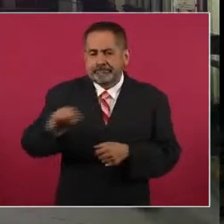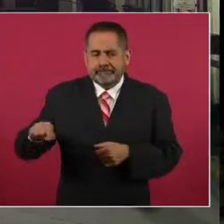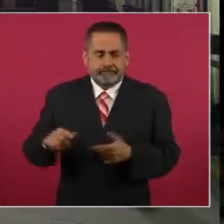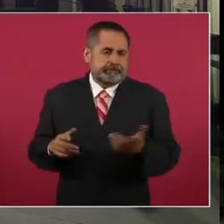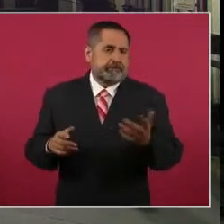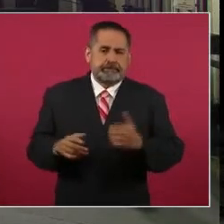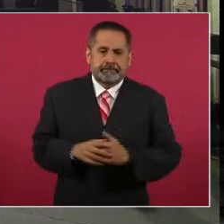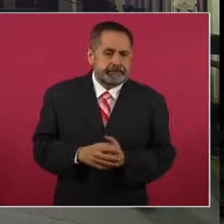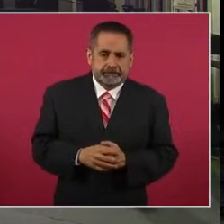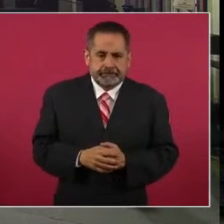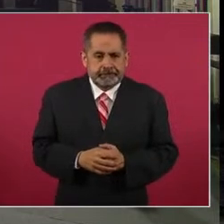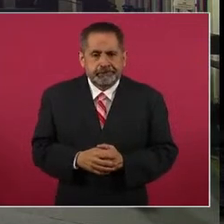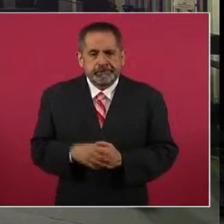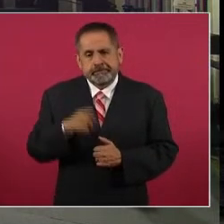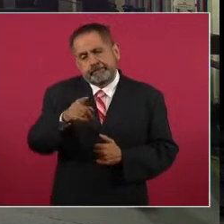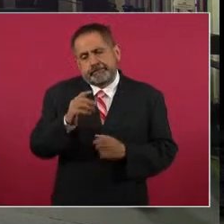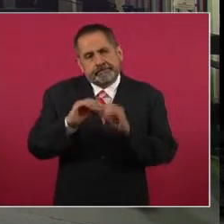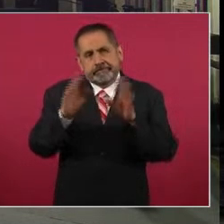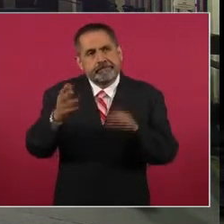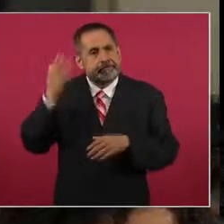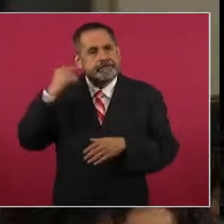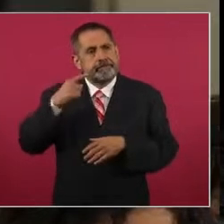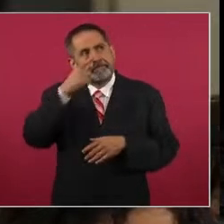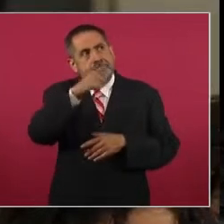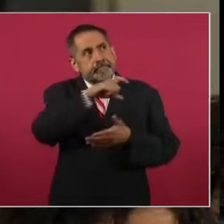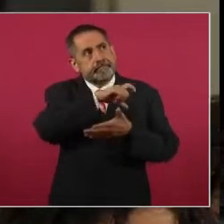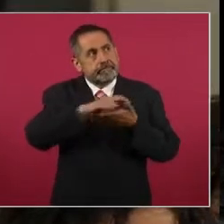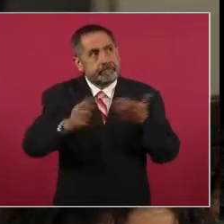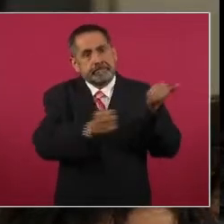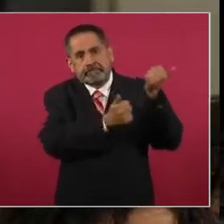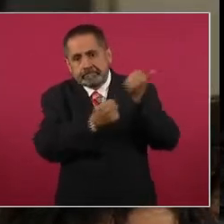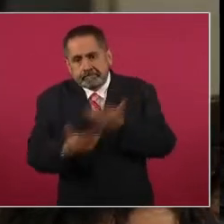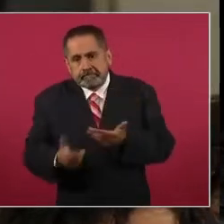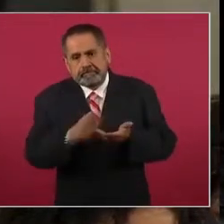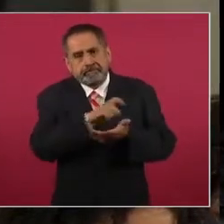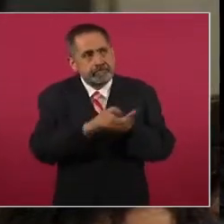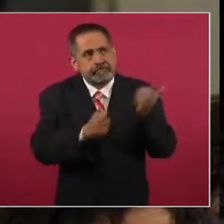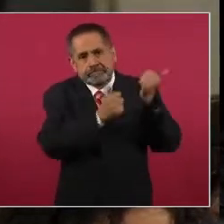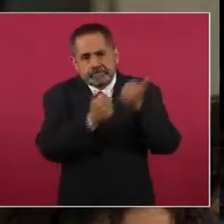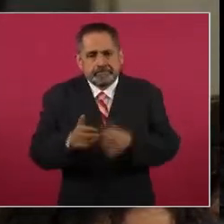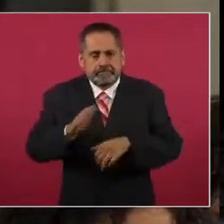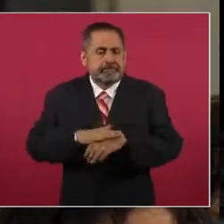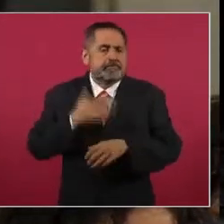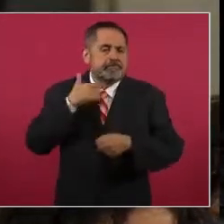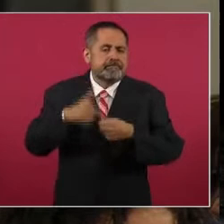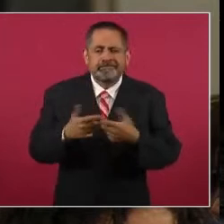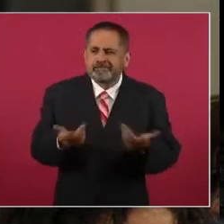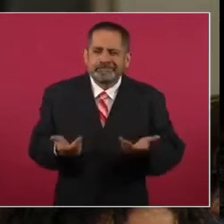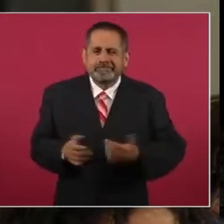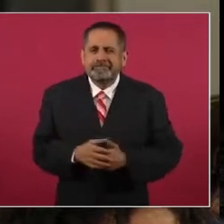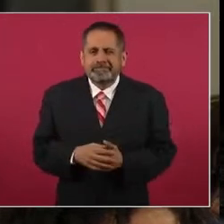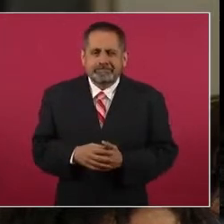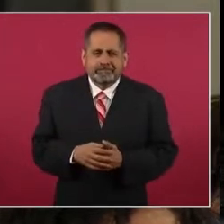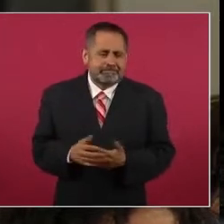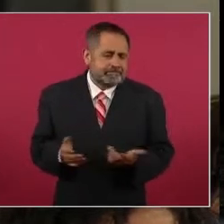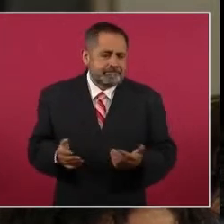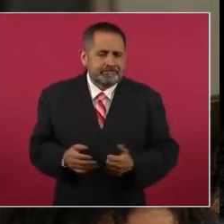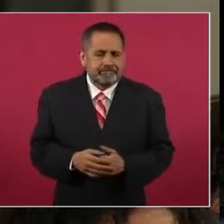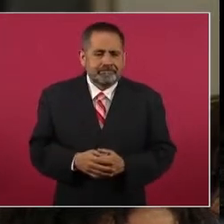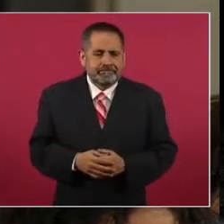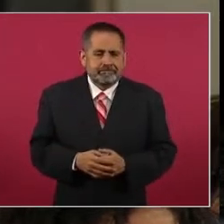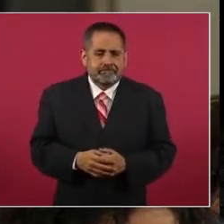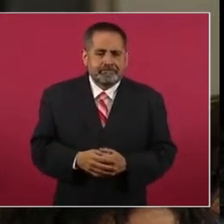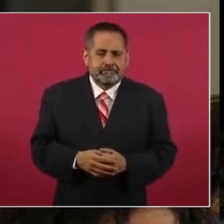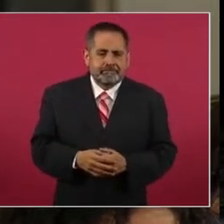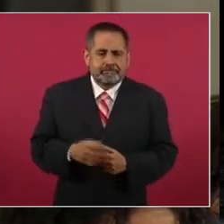obviamente se tuvo que importar más gasolina ses entonces no se esté